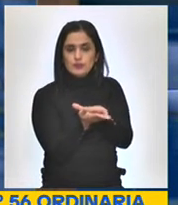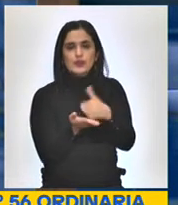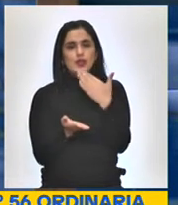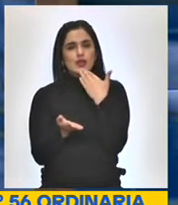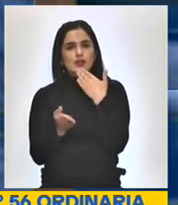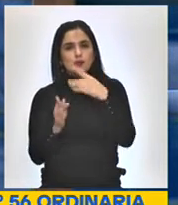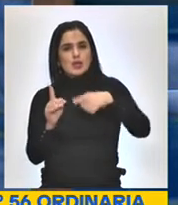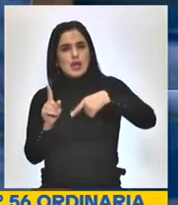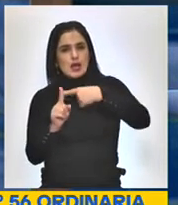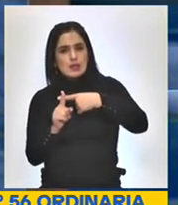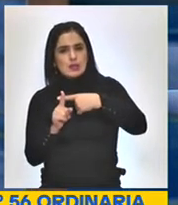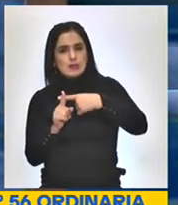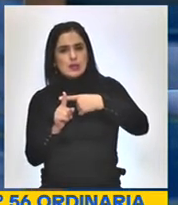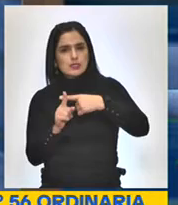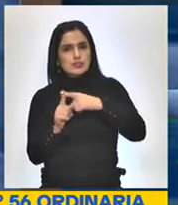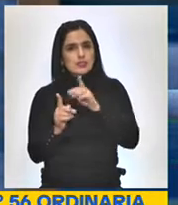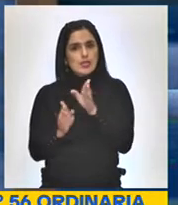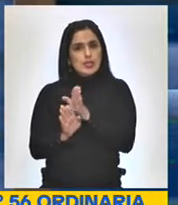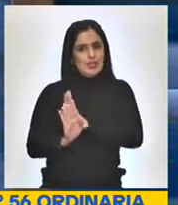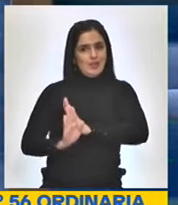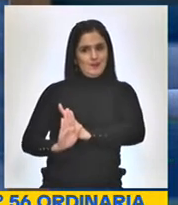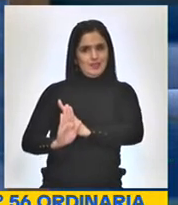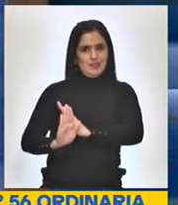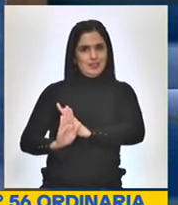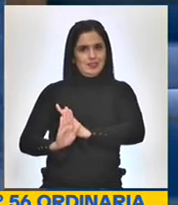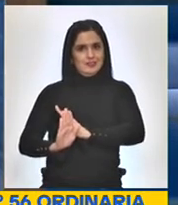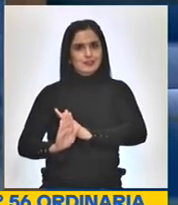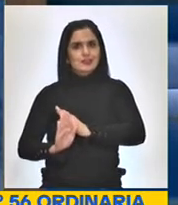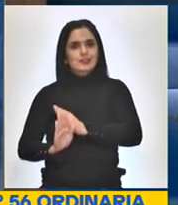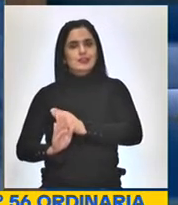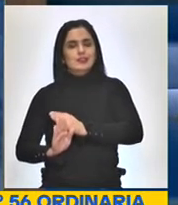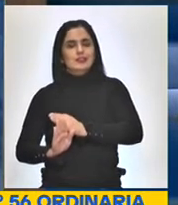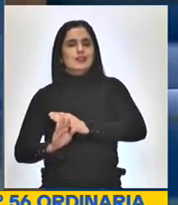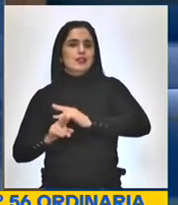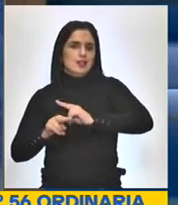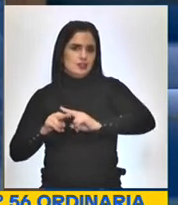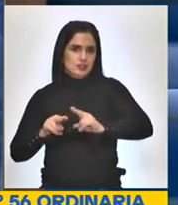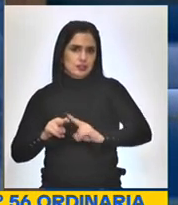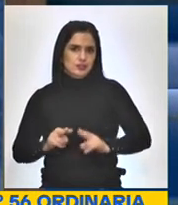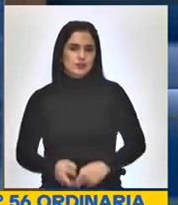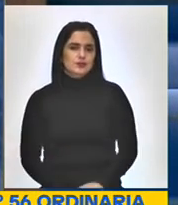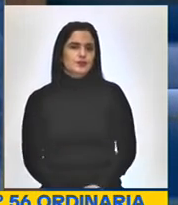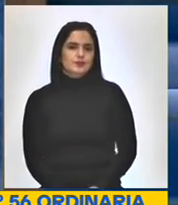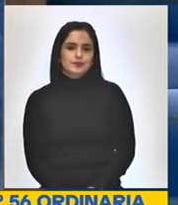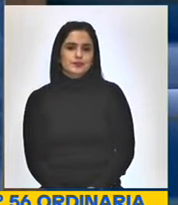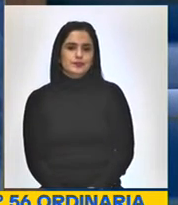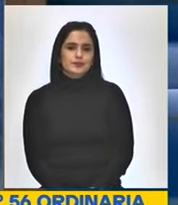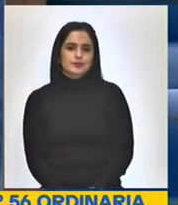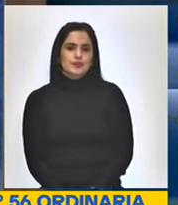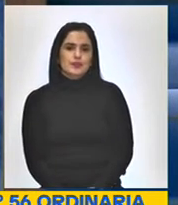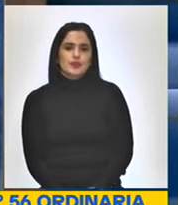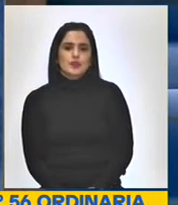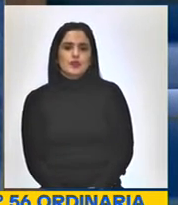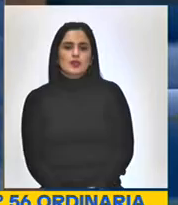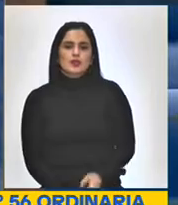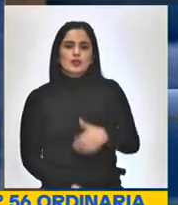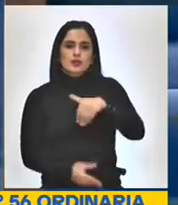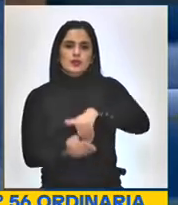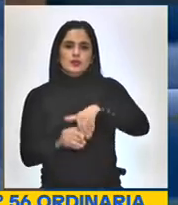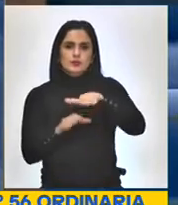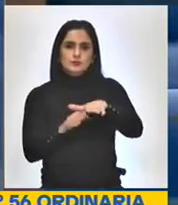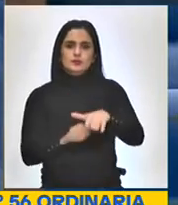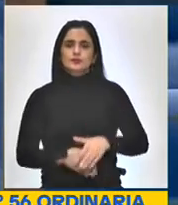que además para disuadir de esta conducta a los conductores. Por todo lo anterior, Presidenta,